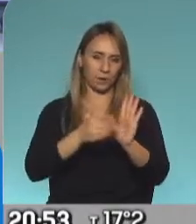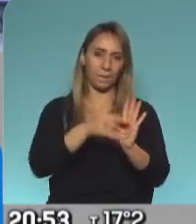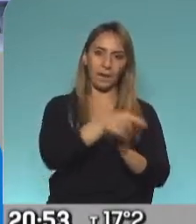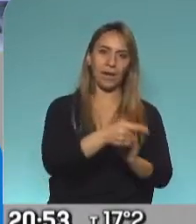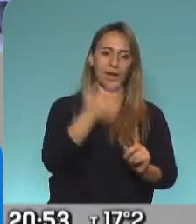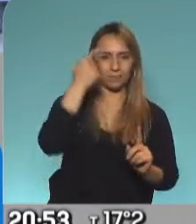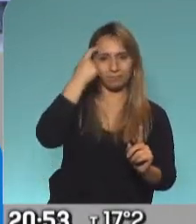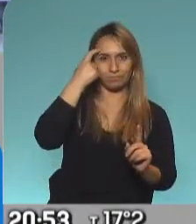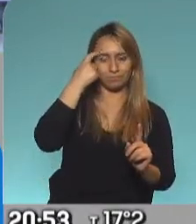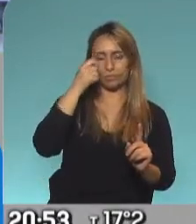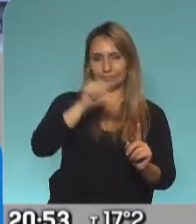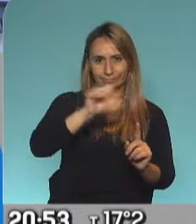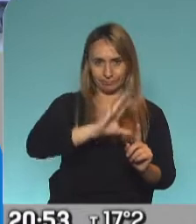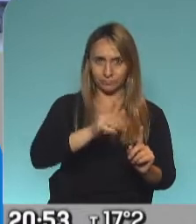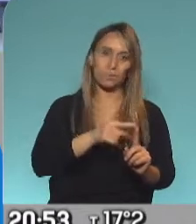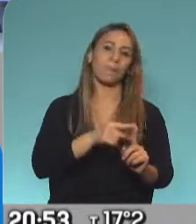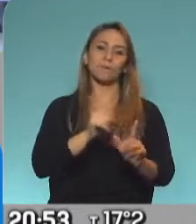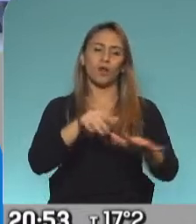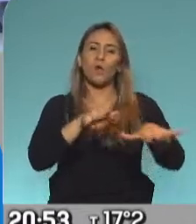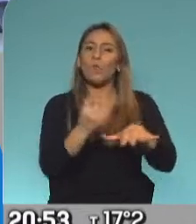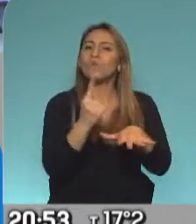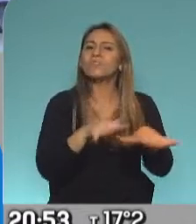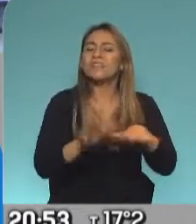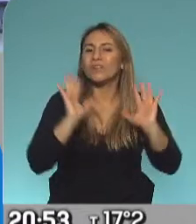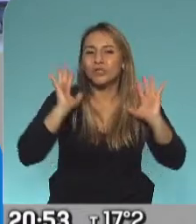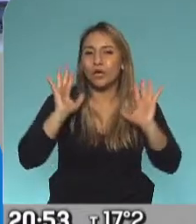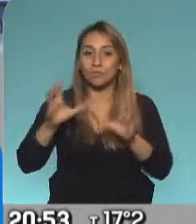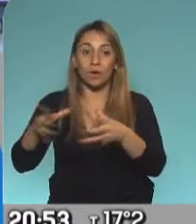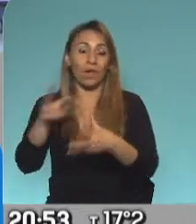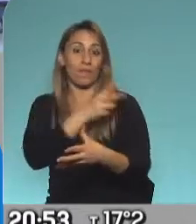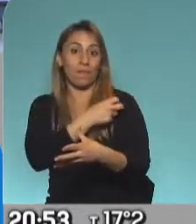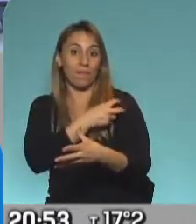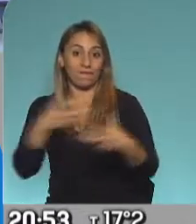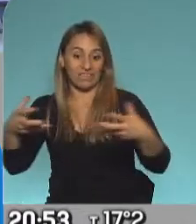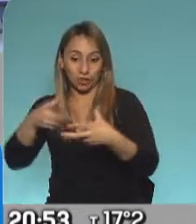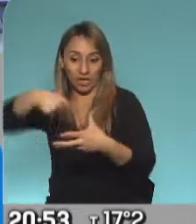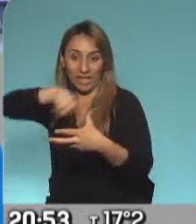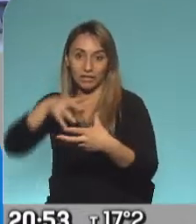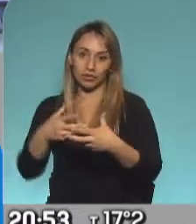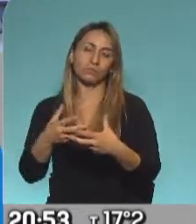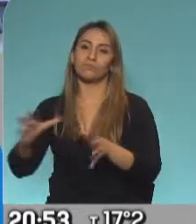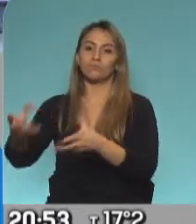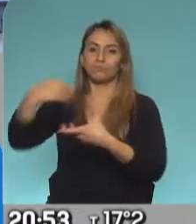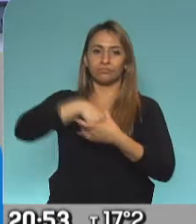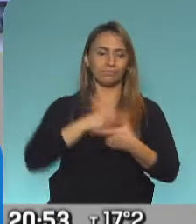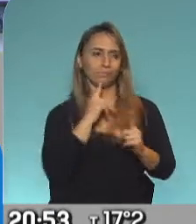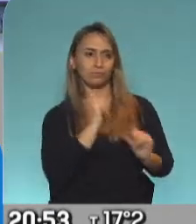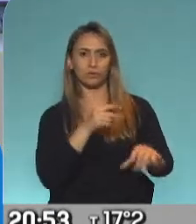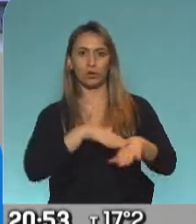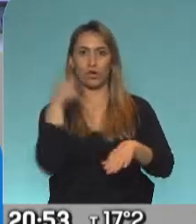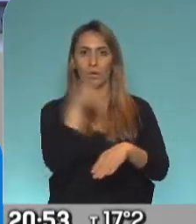alteradas pero fue un episodio aislado en el que la sensibilidad que en ellos está es la primera vez en la historia que la